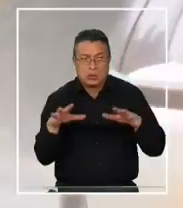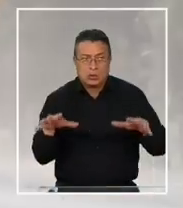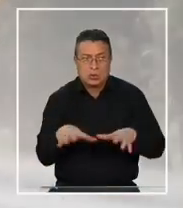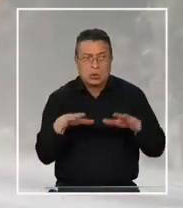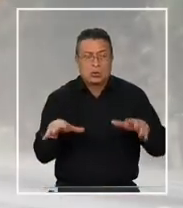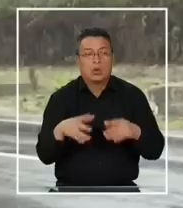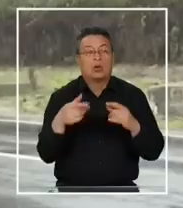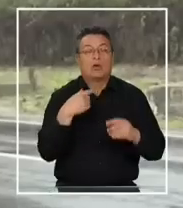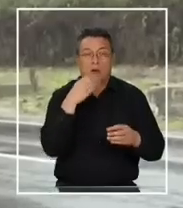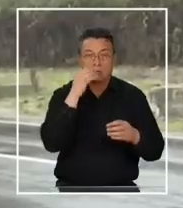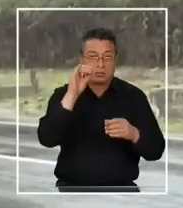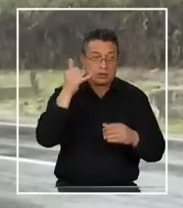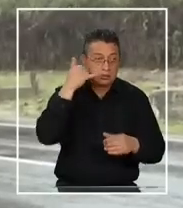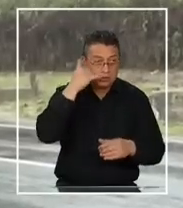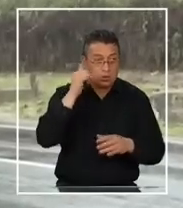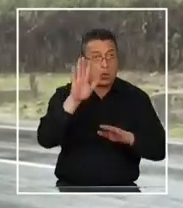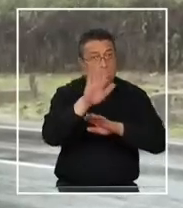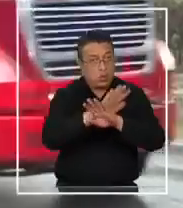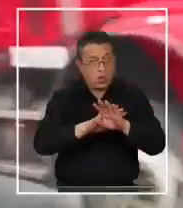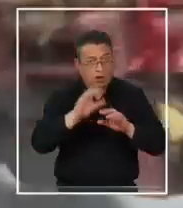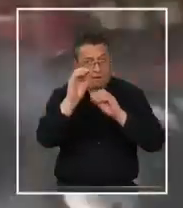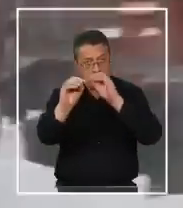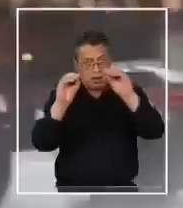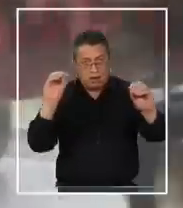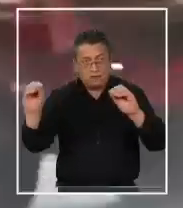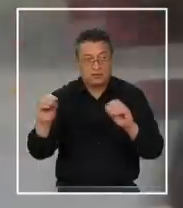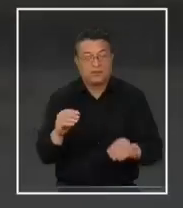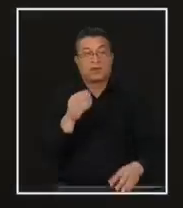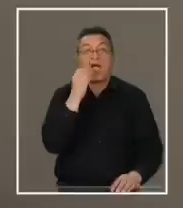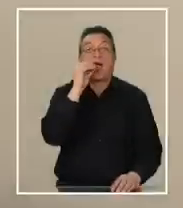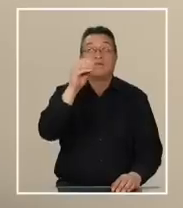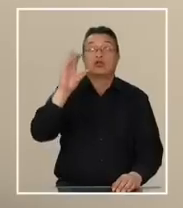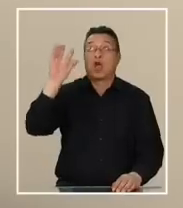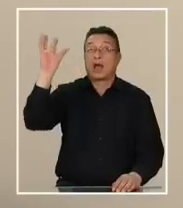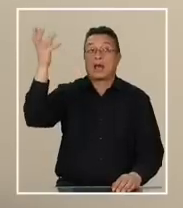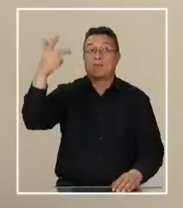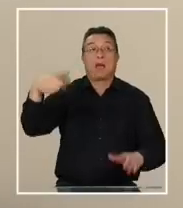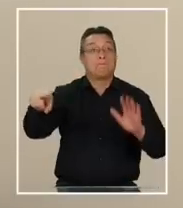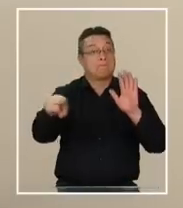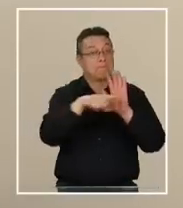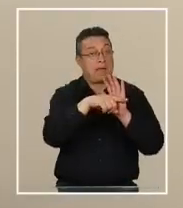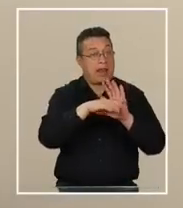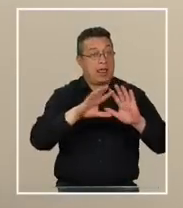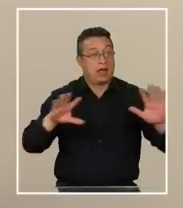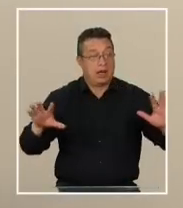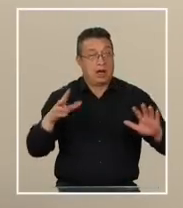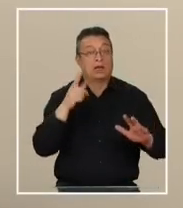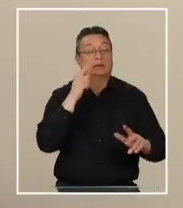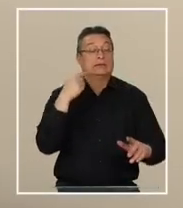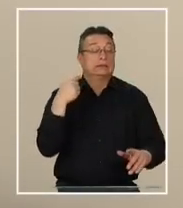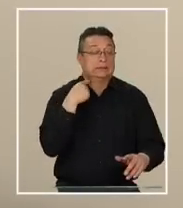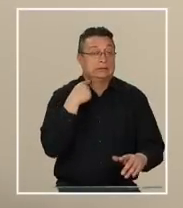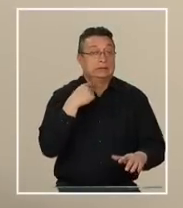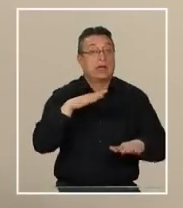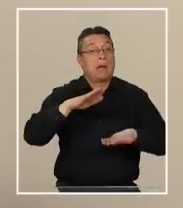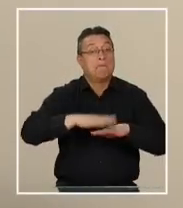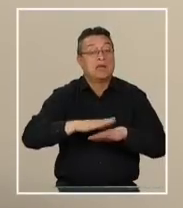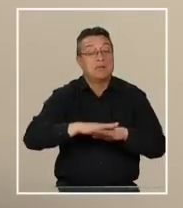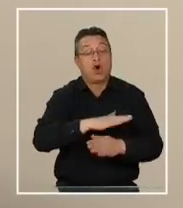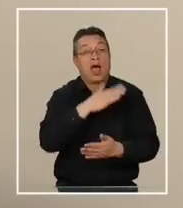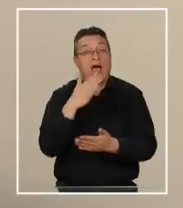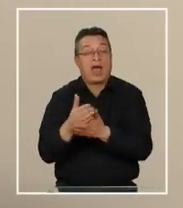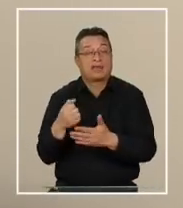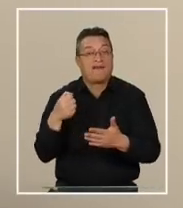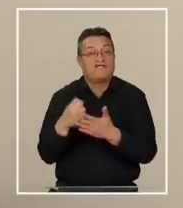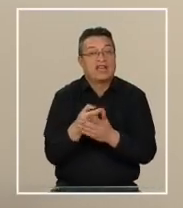multiplicaban los llamados a manejar con precaución. Existe un aviso meteorológico de mal tiempo vigente que afectará a lo menos hasta el fin de